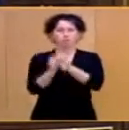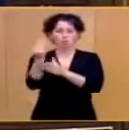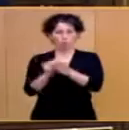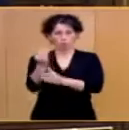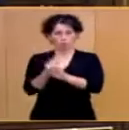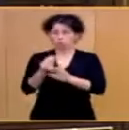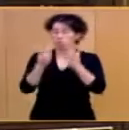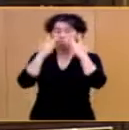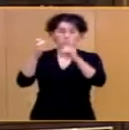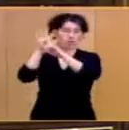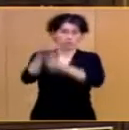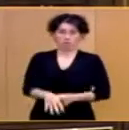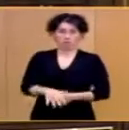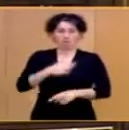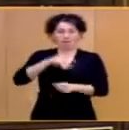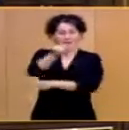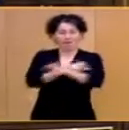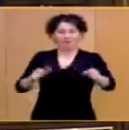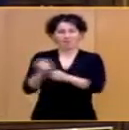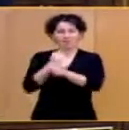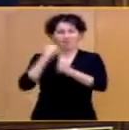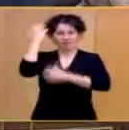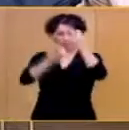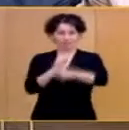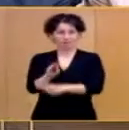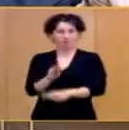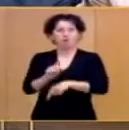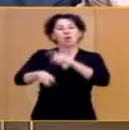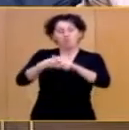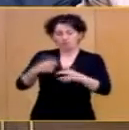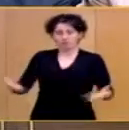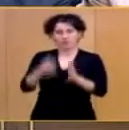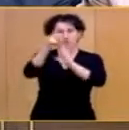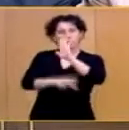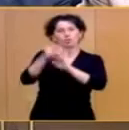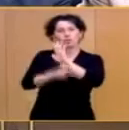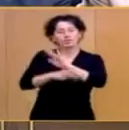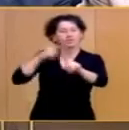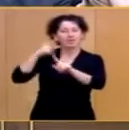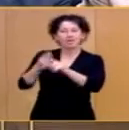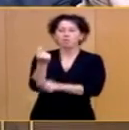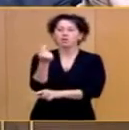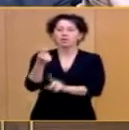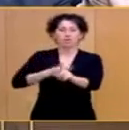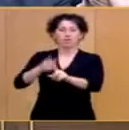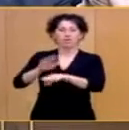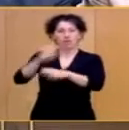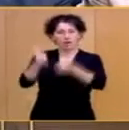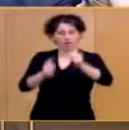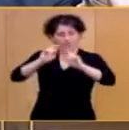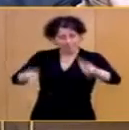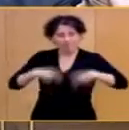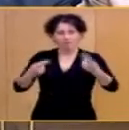claramente discriminatoria para nuestros ganaderos. Promueva normativas para mejorar la regulación del precio de referencia de la leche e impulse